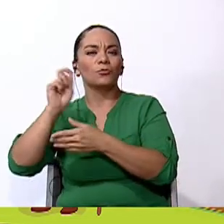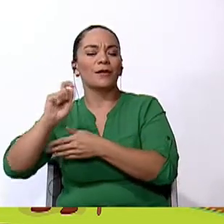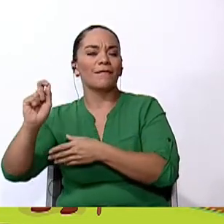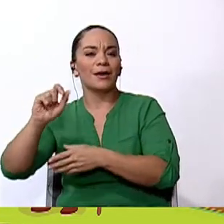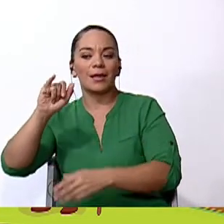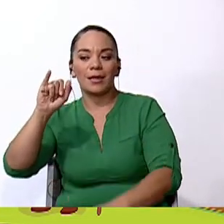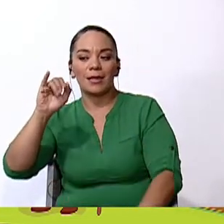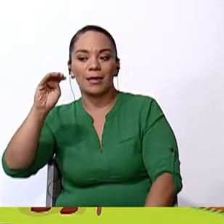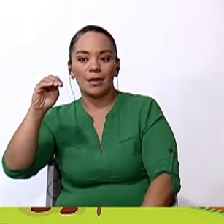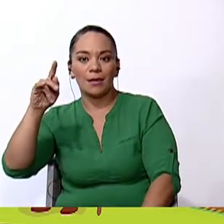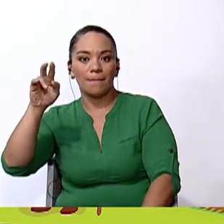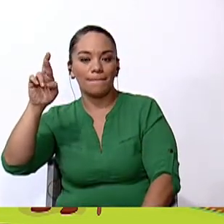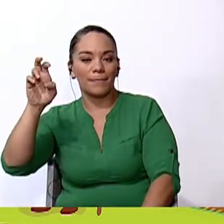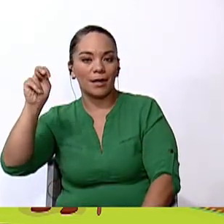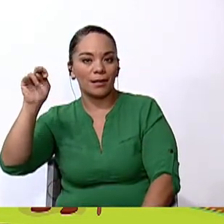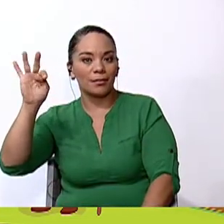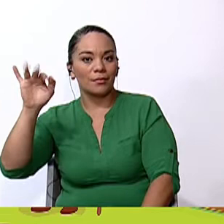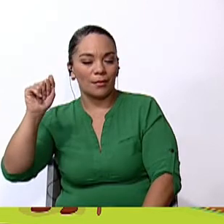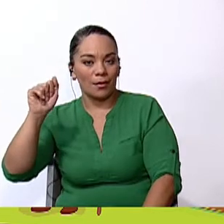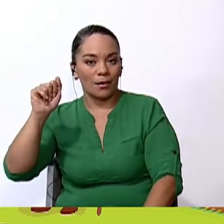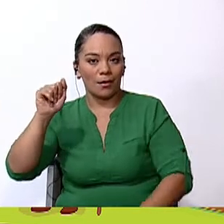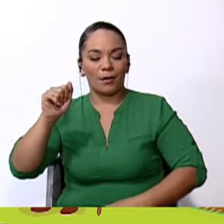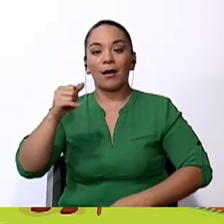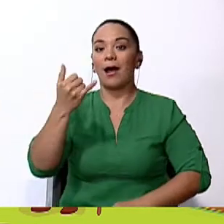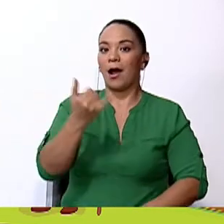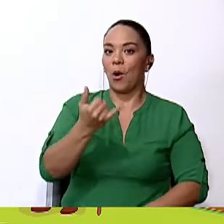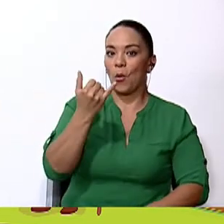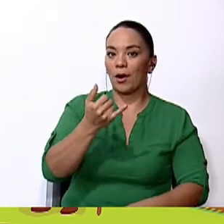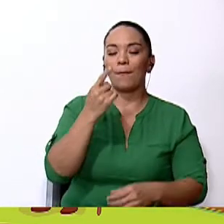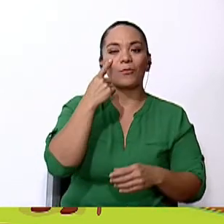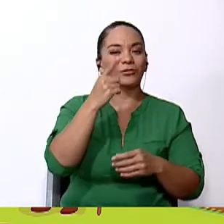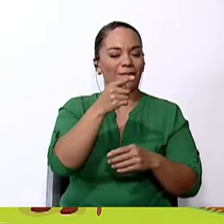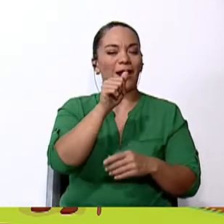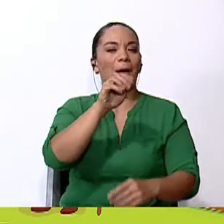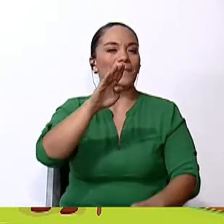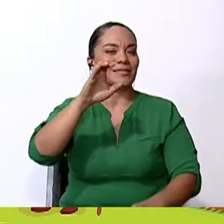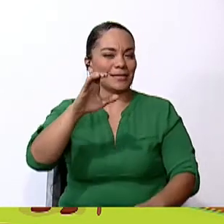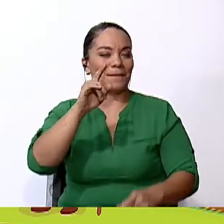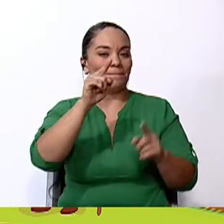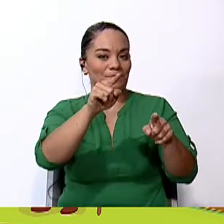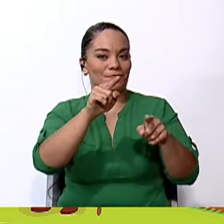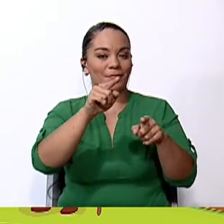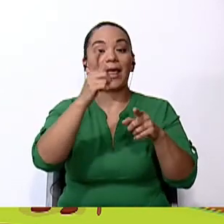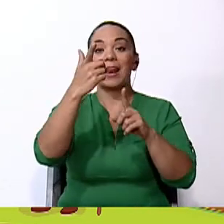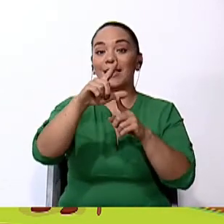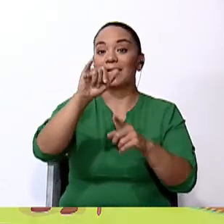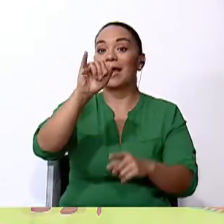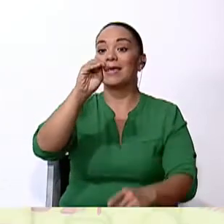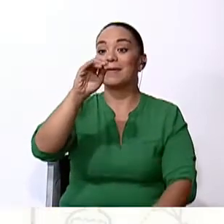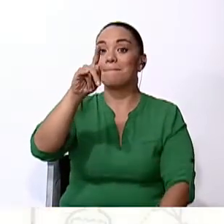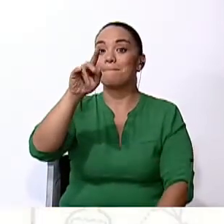una diapositiva donde se muestra el abecedario con sus trazos, en letra imprenta.